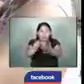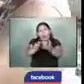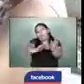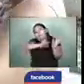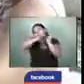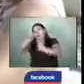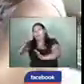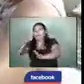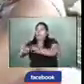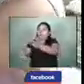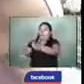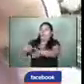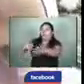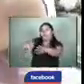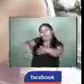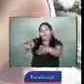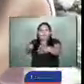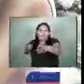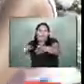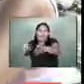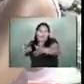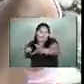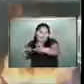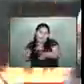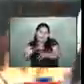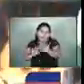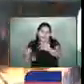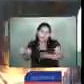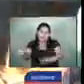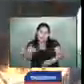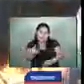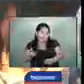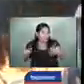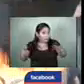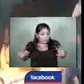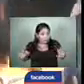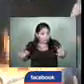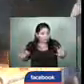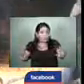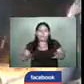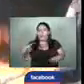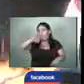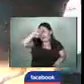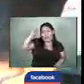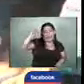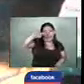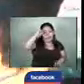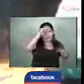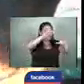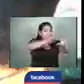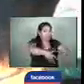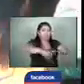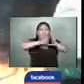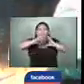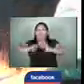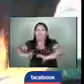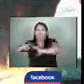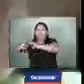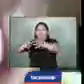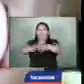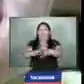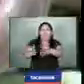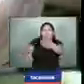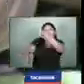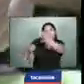otra se hace frita porque hay clientes que así la piden. Pero no es todo. El trabajo aquí es por áreas y mientras la